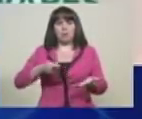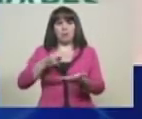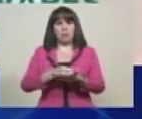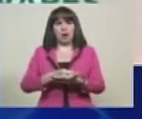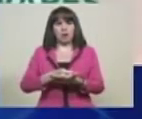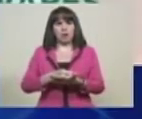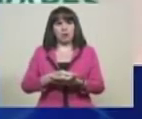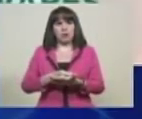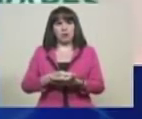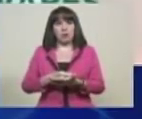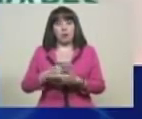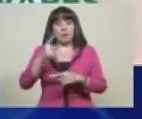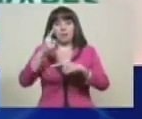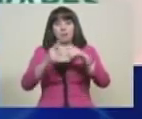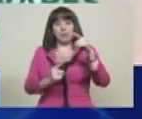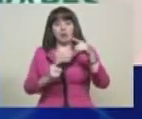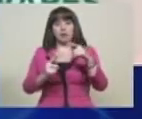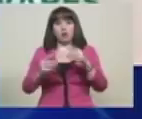Medio petro,